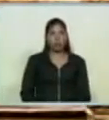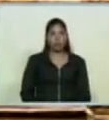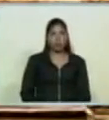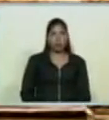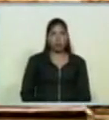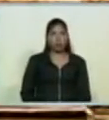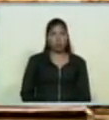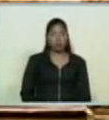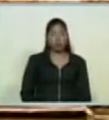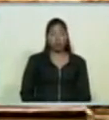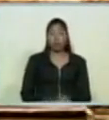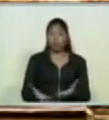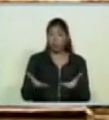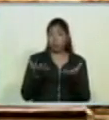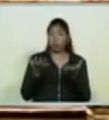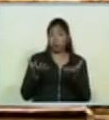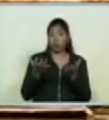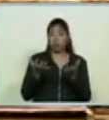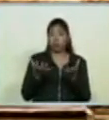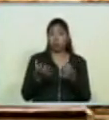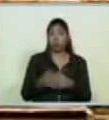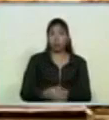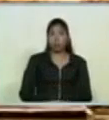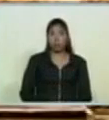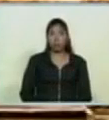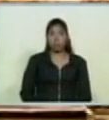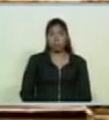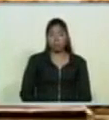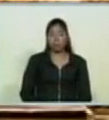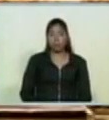Toda una fuerza, compadre y comadre,